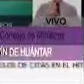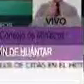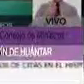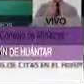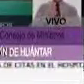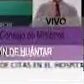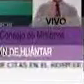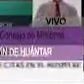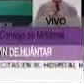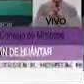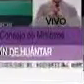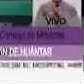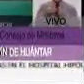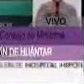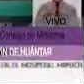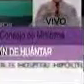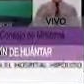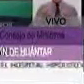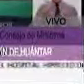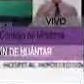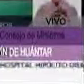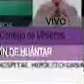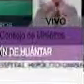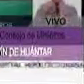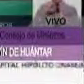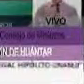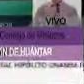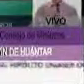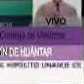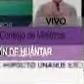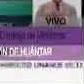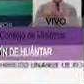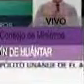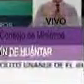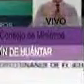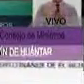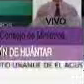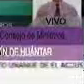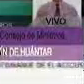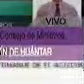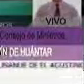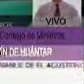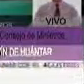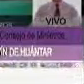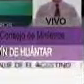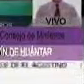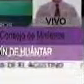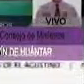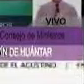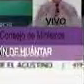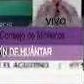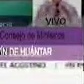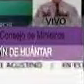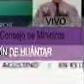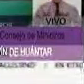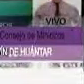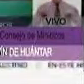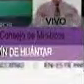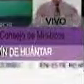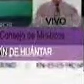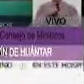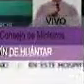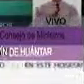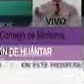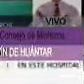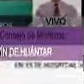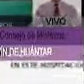estamos también muy preocupados con la existencia de este tipo de ilícitos, además de un audio sacado absolutamente fuera